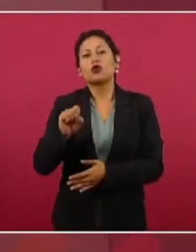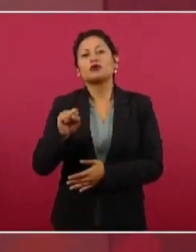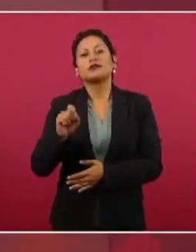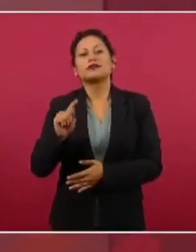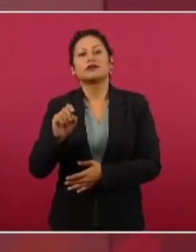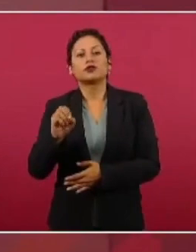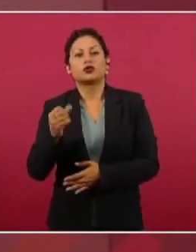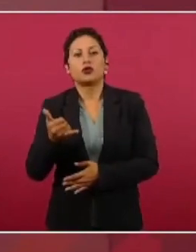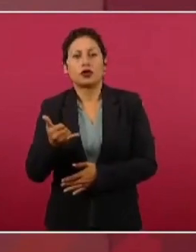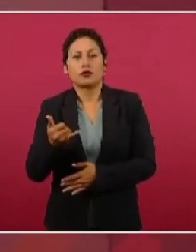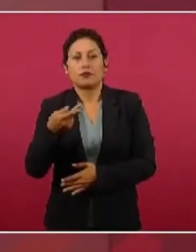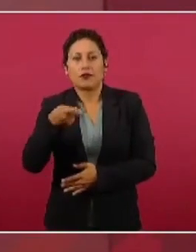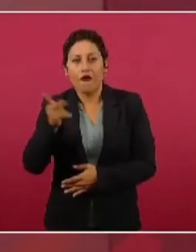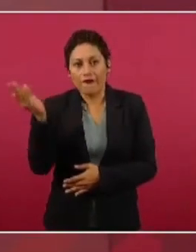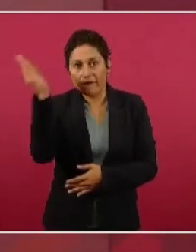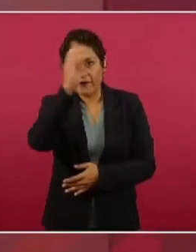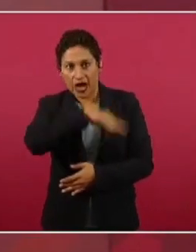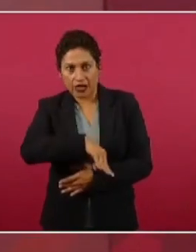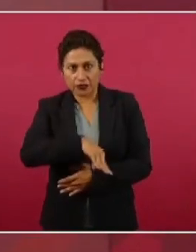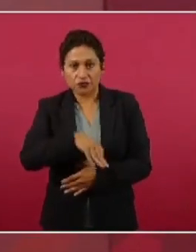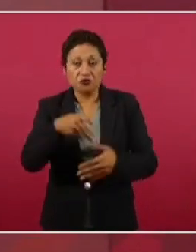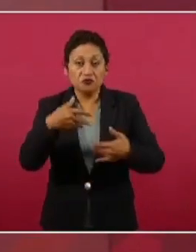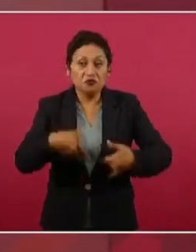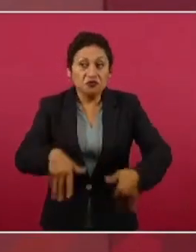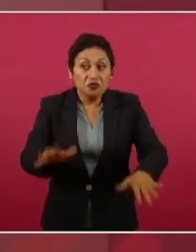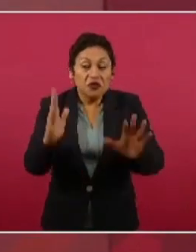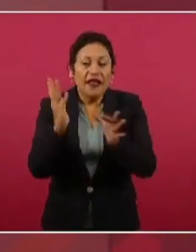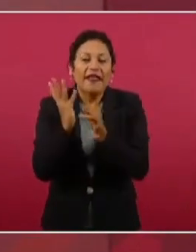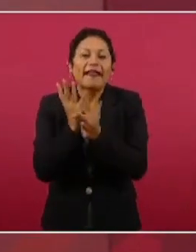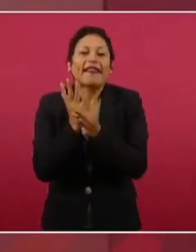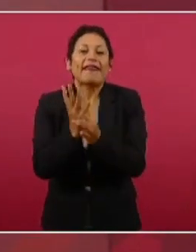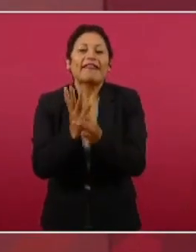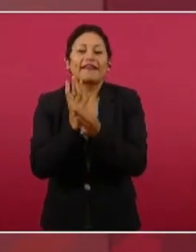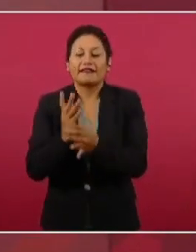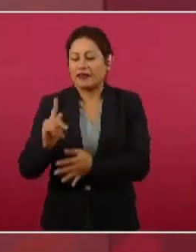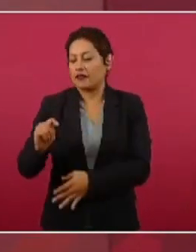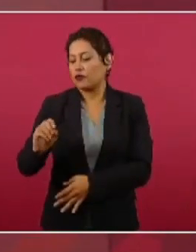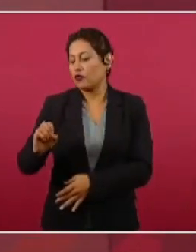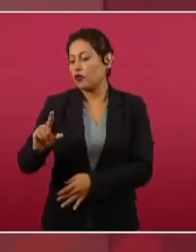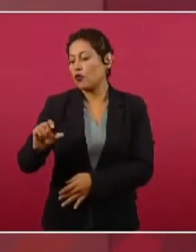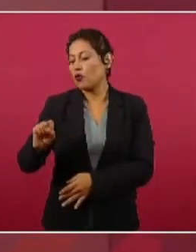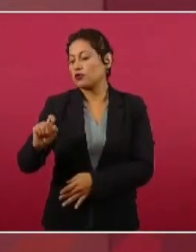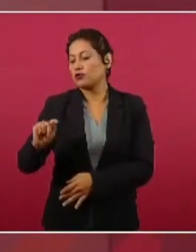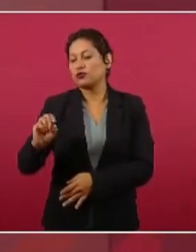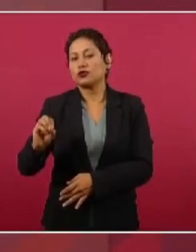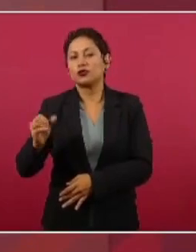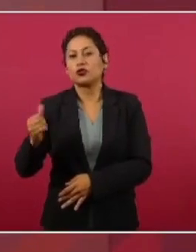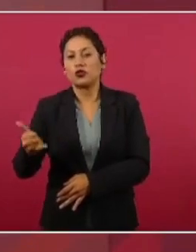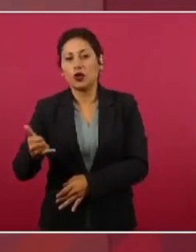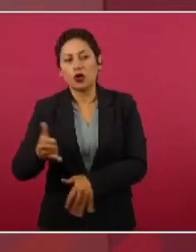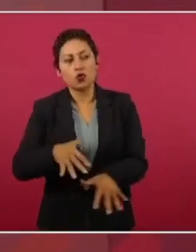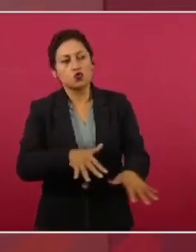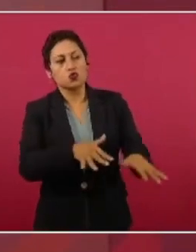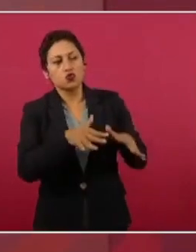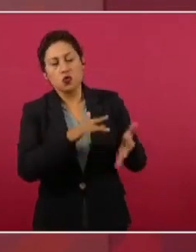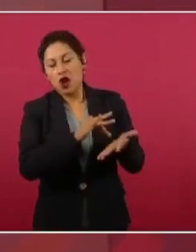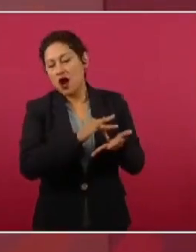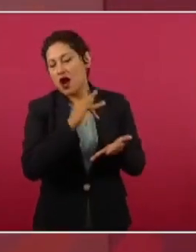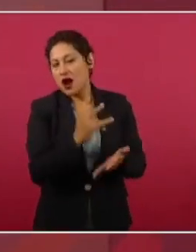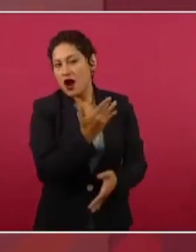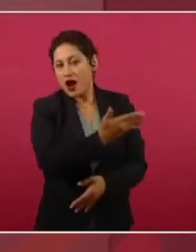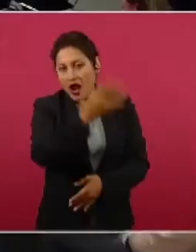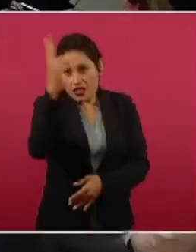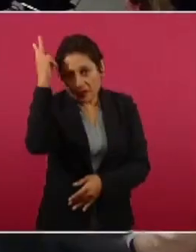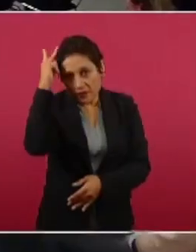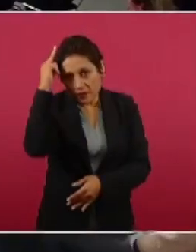Díaz, haciéndole un gran reconocimiento por su labor, así como el Time